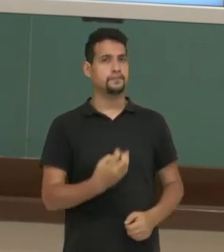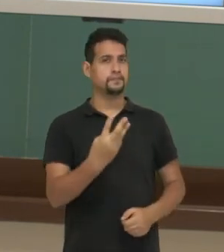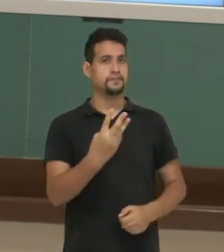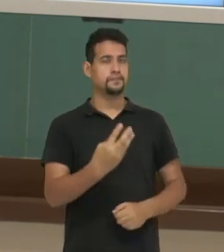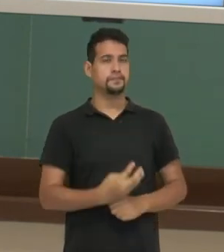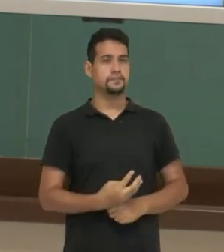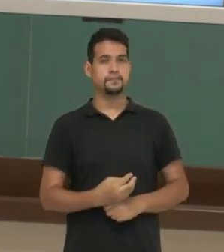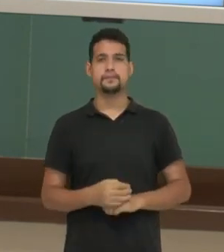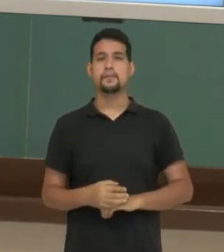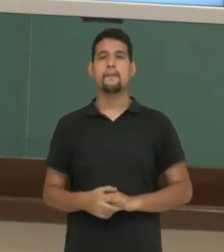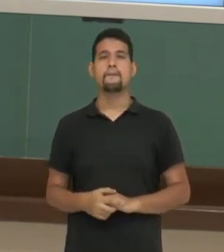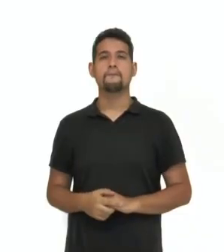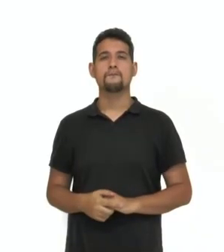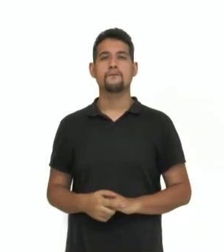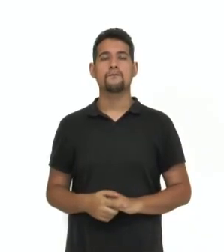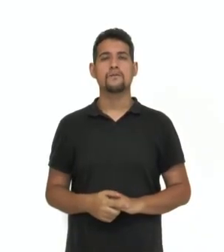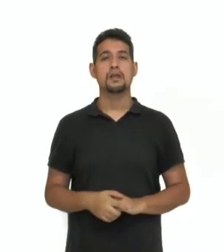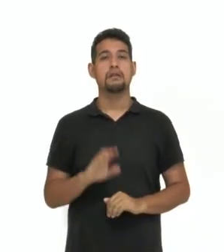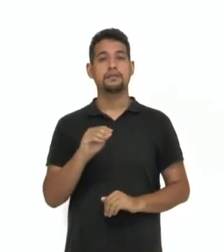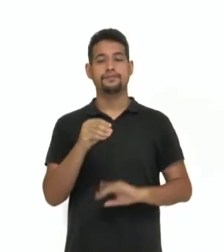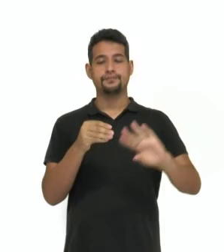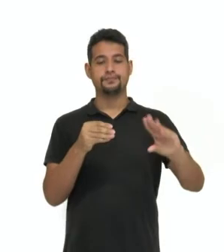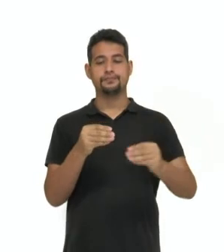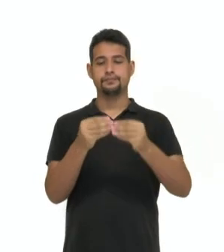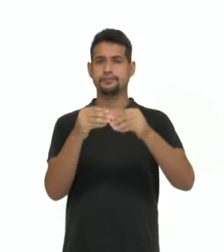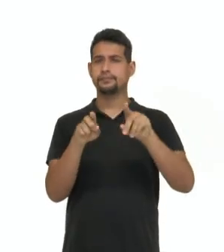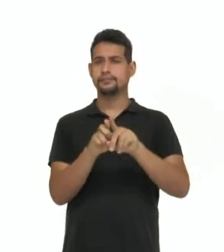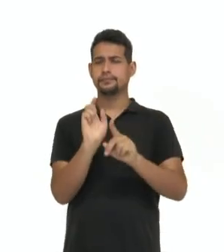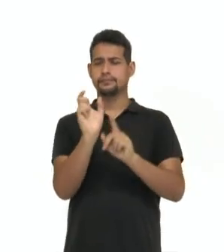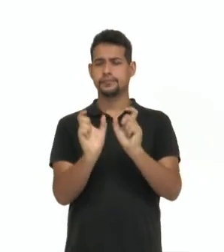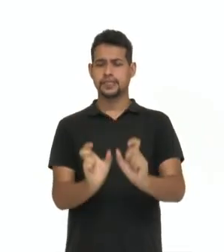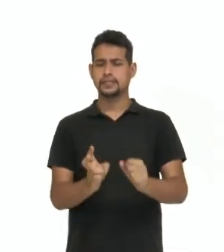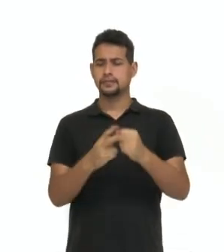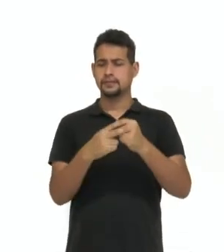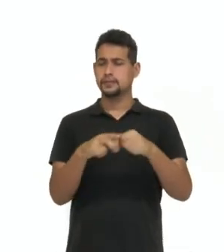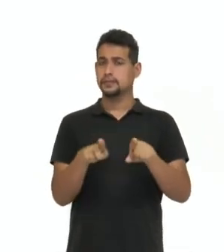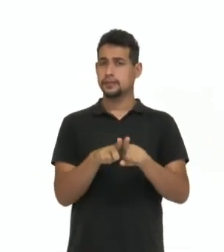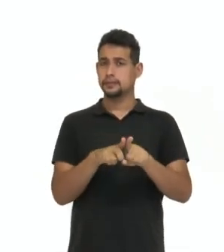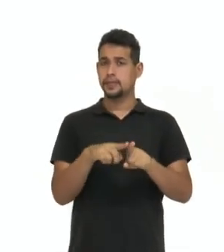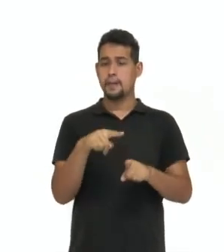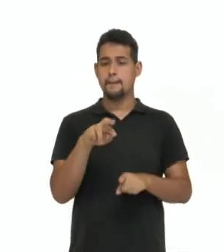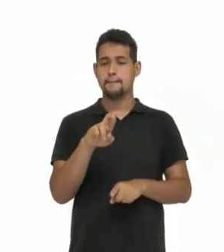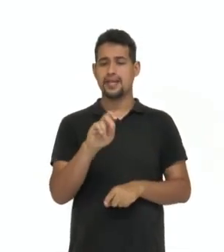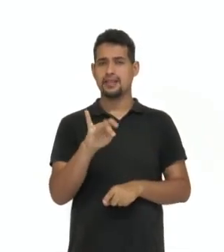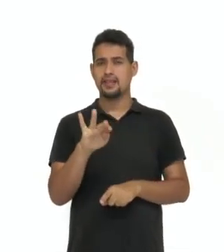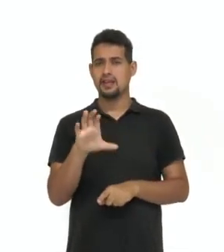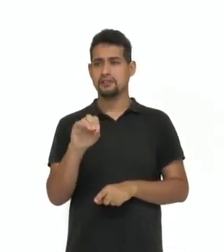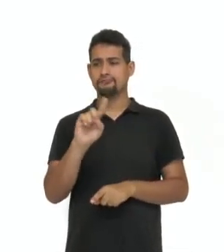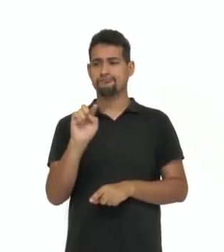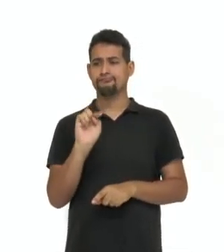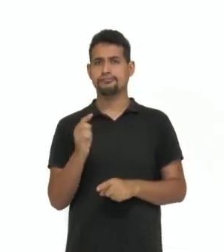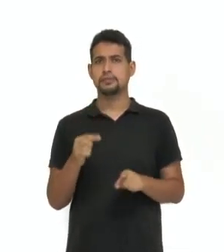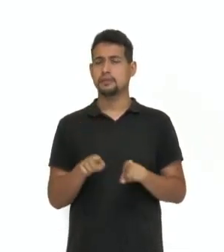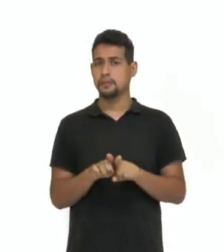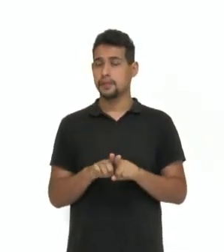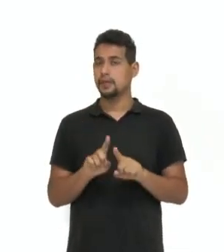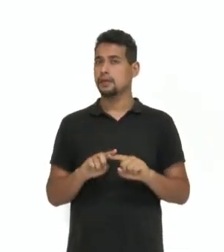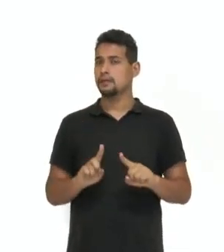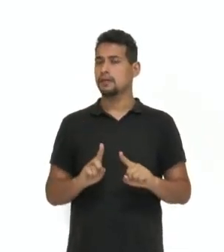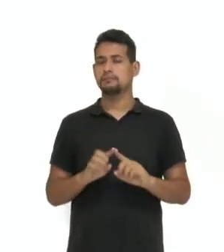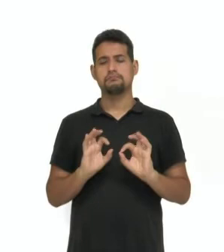atividade. Vamos lá. Completa acciones, verbos en pretérito indefinido.